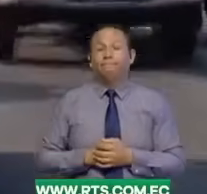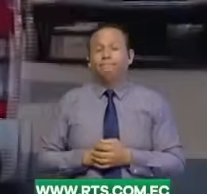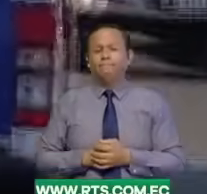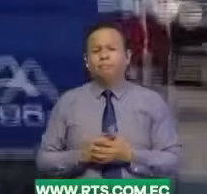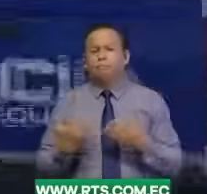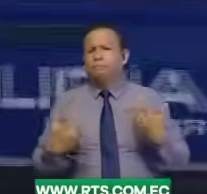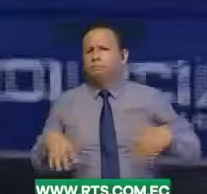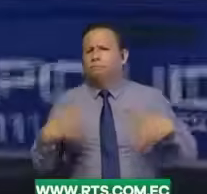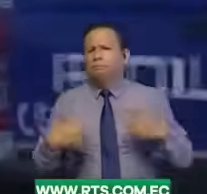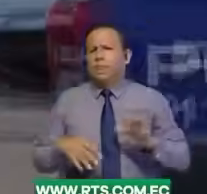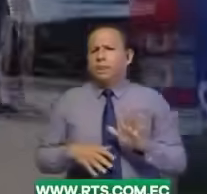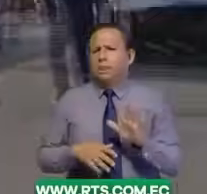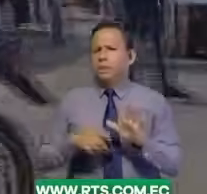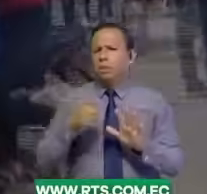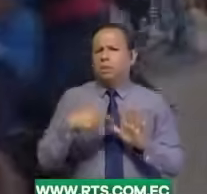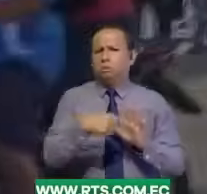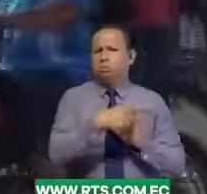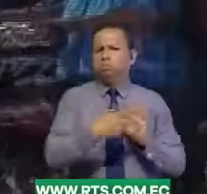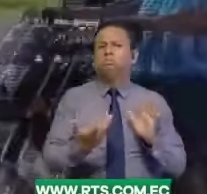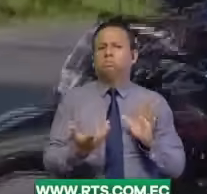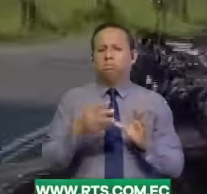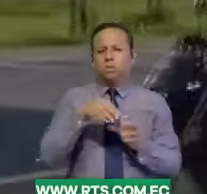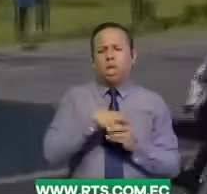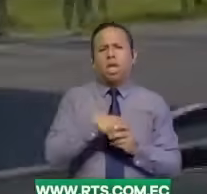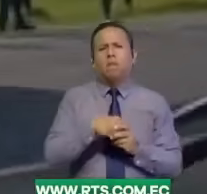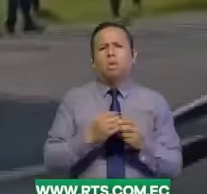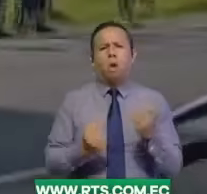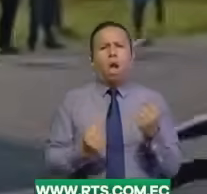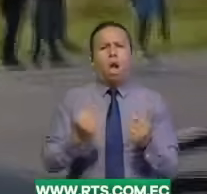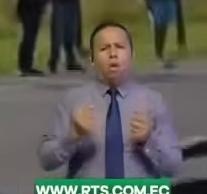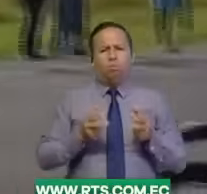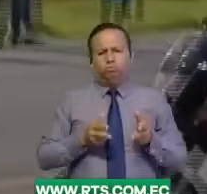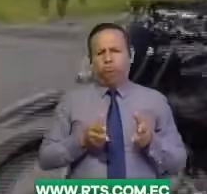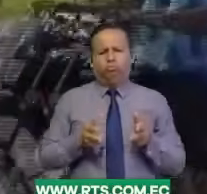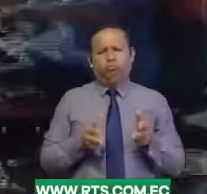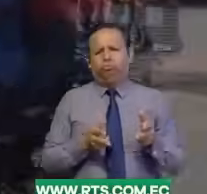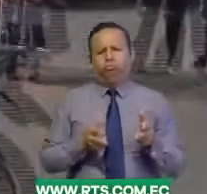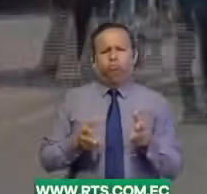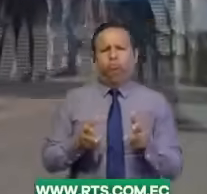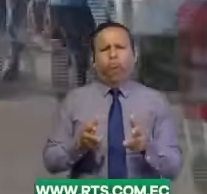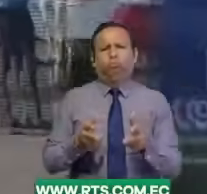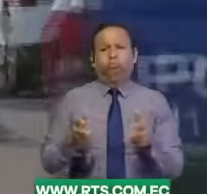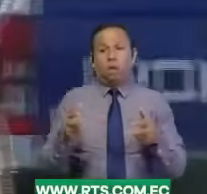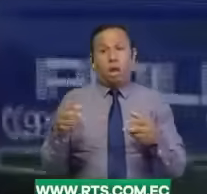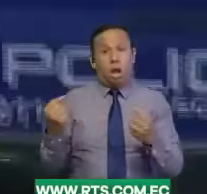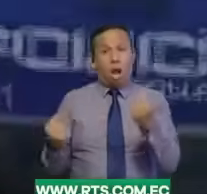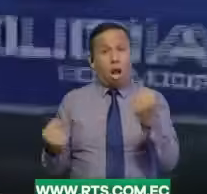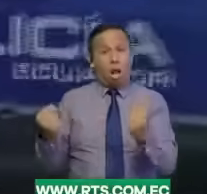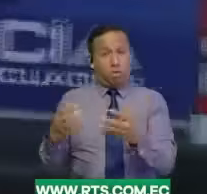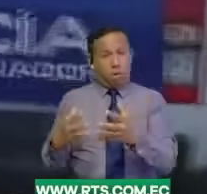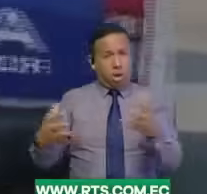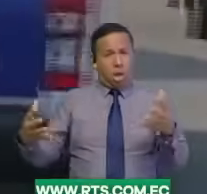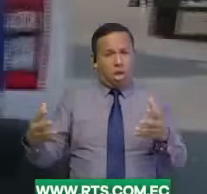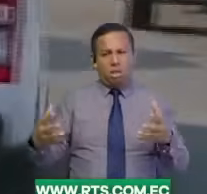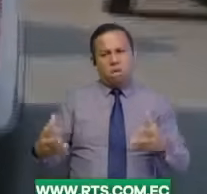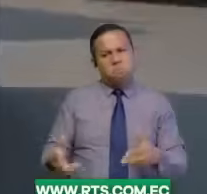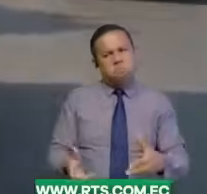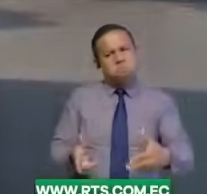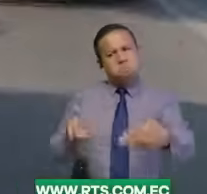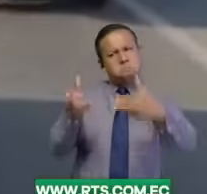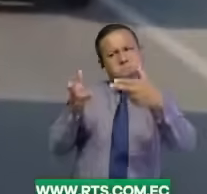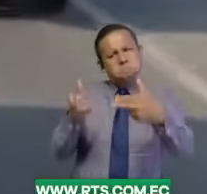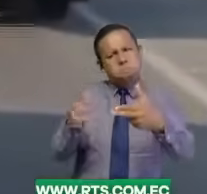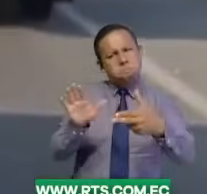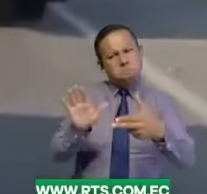Fueron más de 5 sujetos armados que se movilizaban en 2 camionetas y en un automóvil, quienes interceptaron el vehículo de transporte y lo obligaron a parar